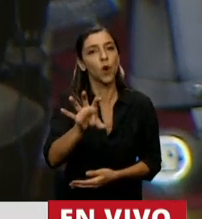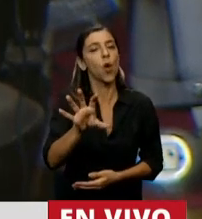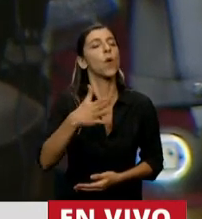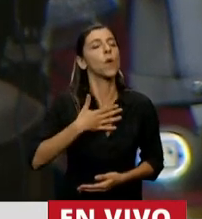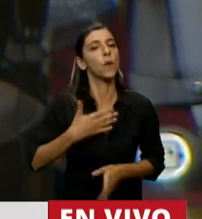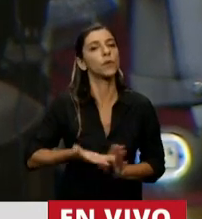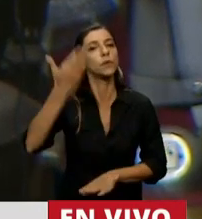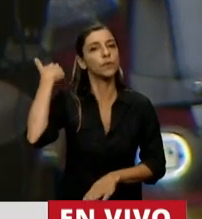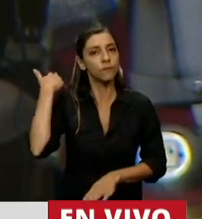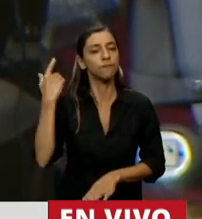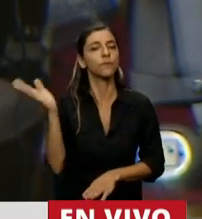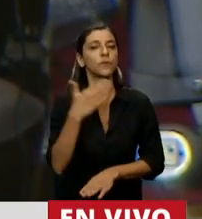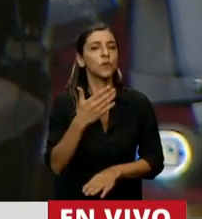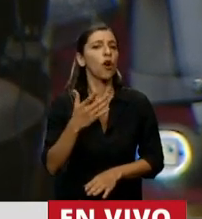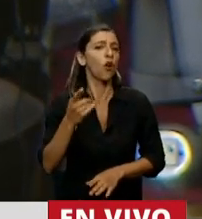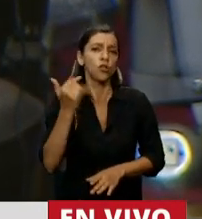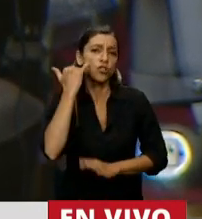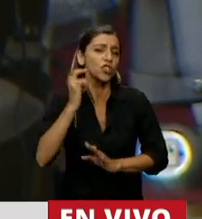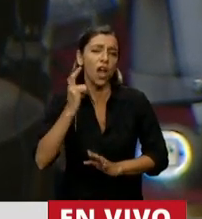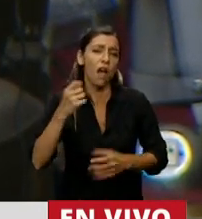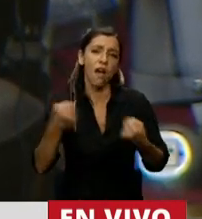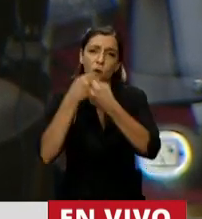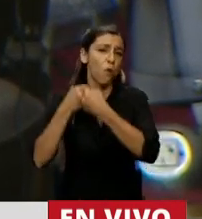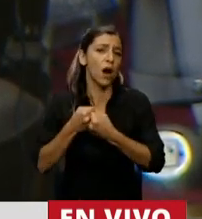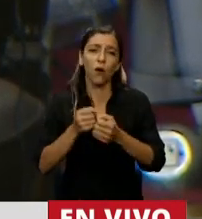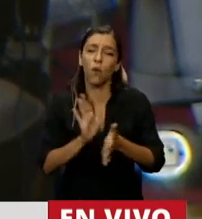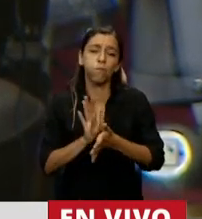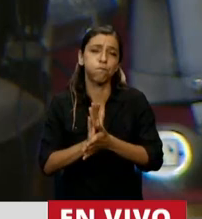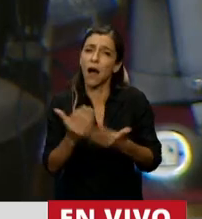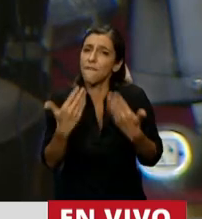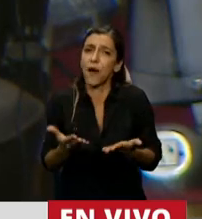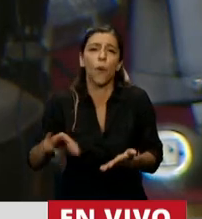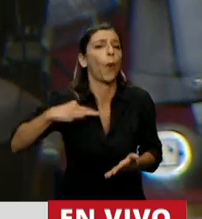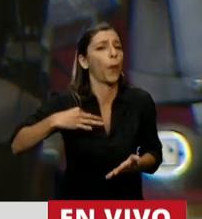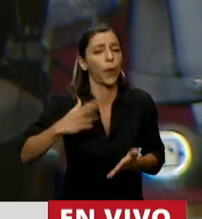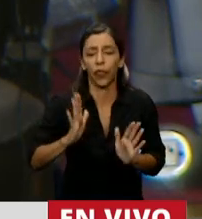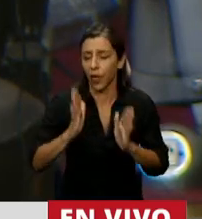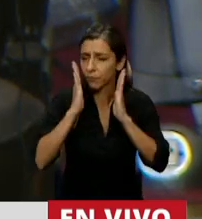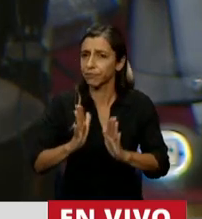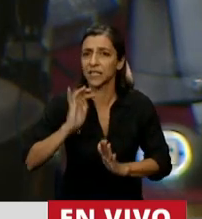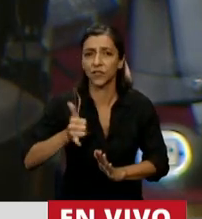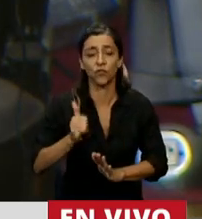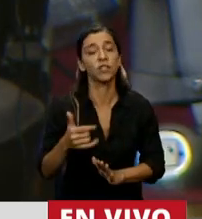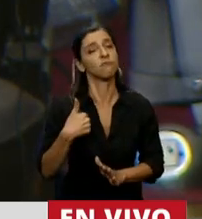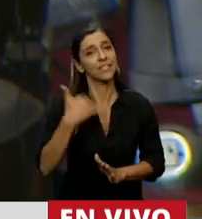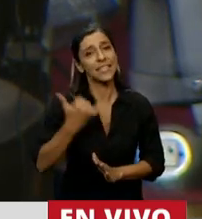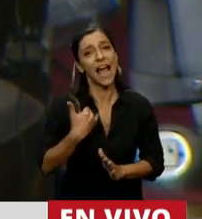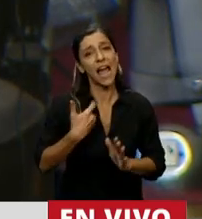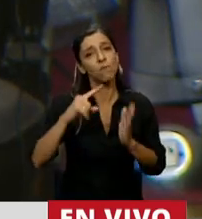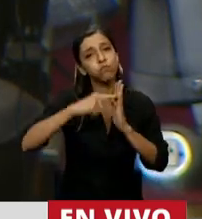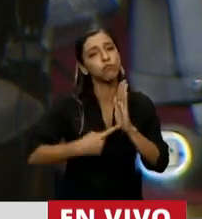fue declarada pro vida, tengo fuertísimos reparos con este proyecto que estamos aquí